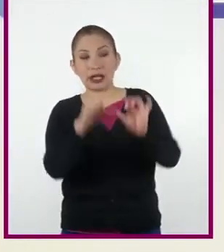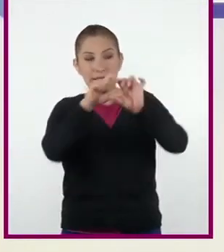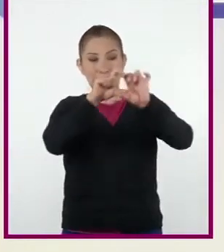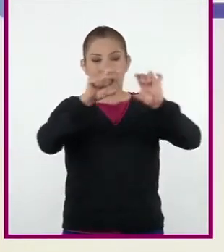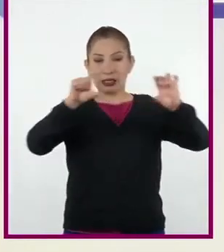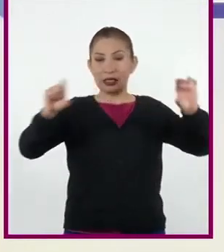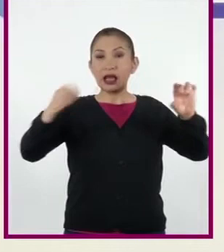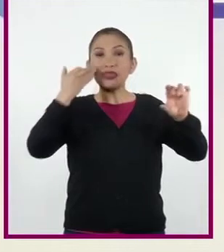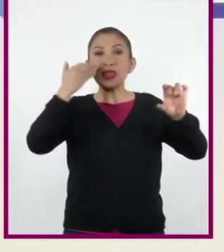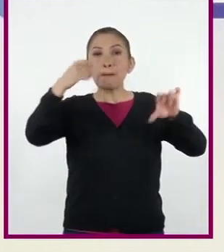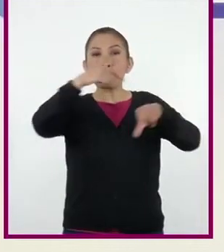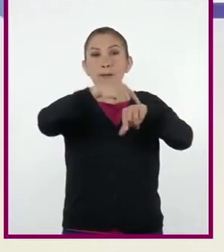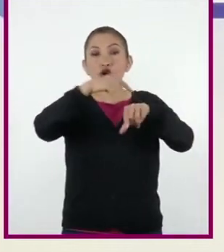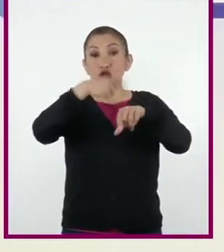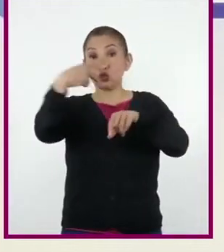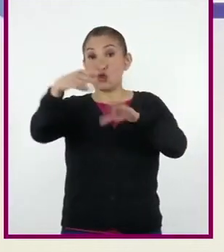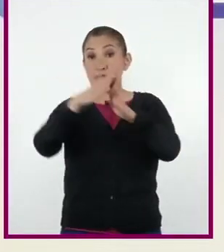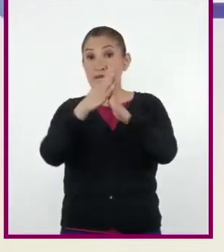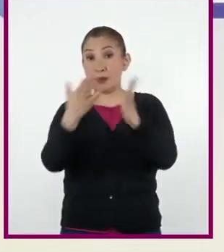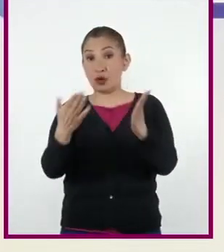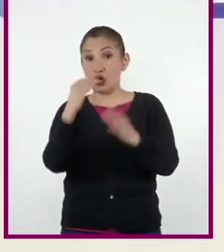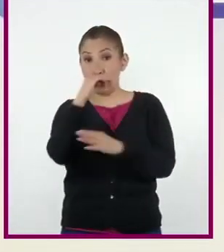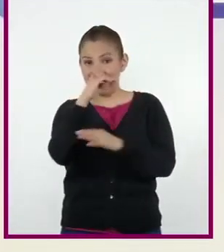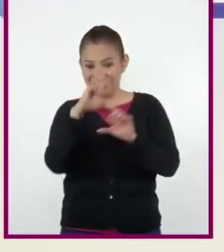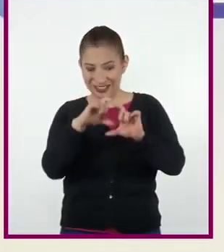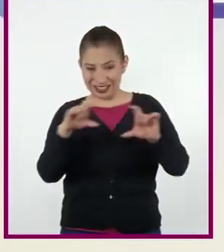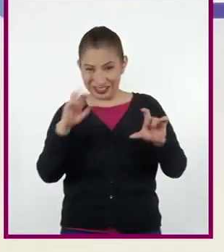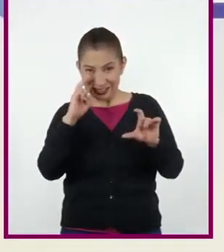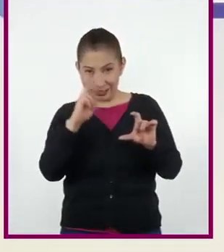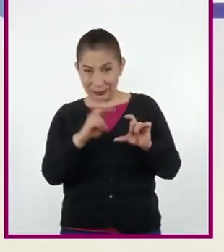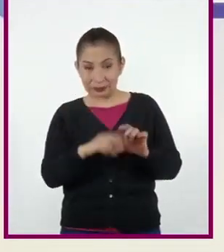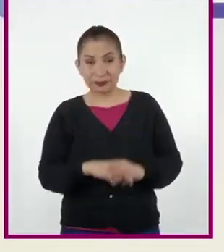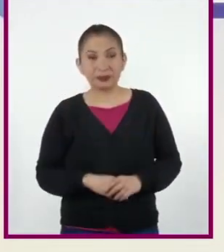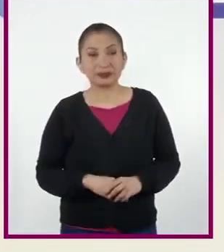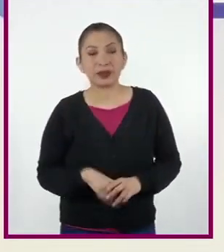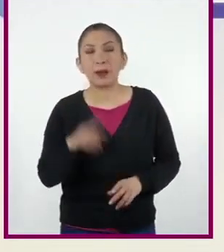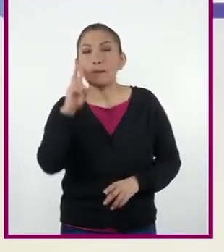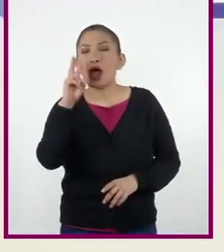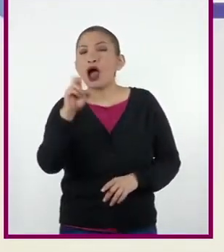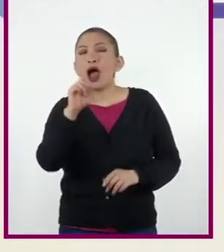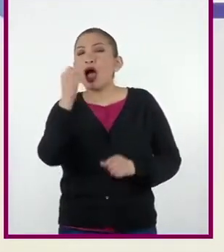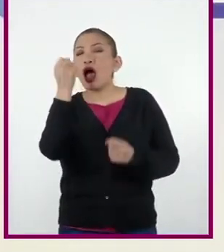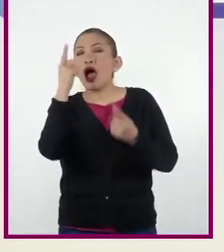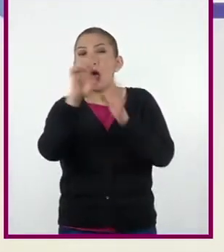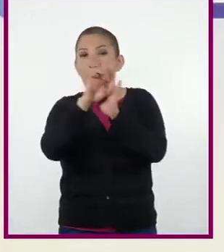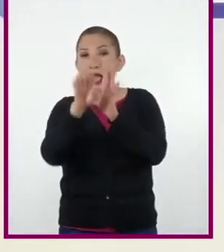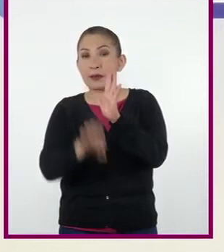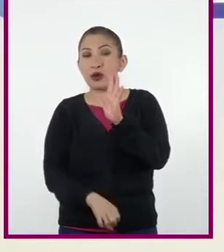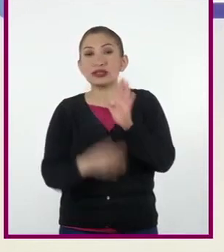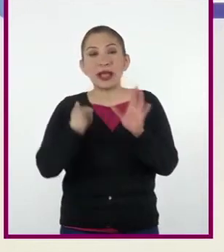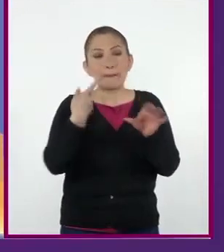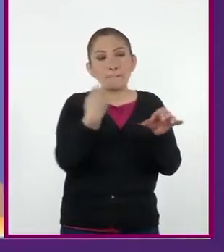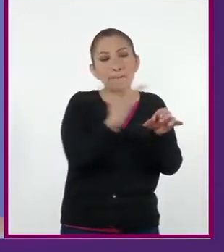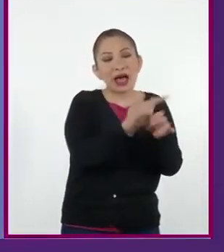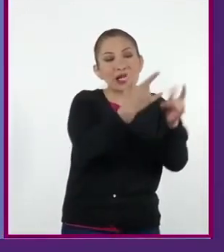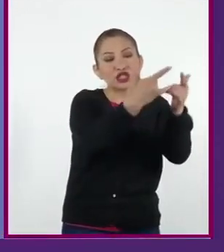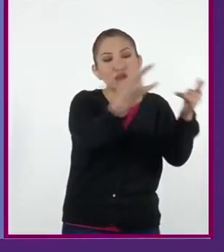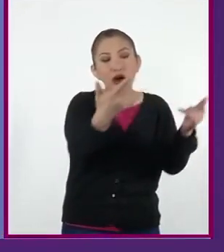línea del tiempo en su libro de texto gratuito. Veamos algunos ejemplos de hechos